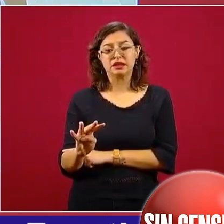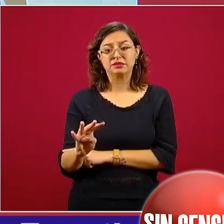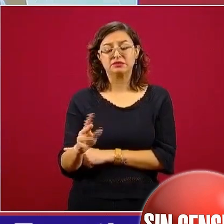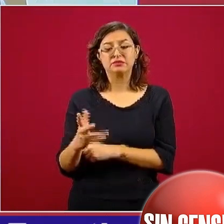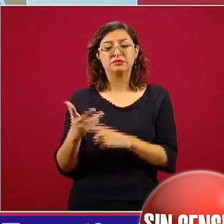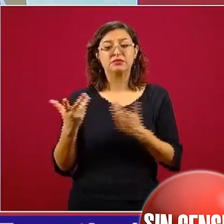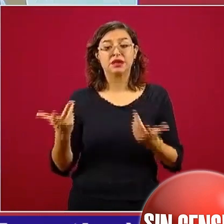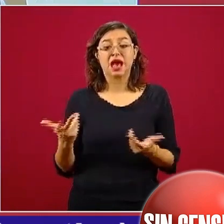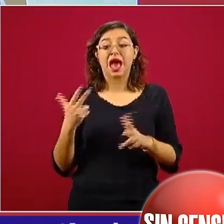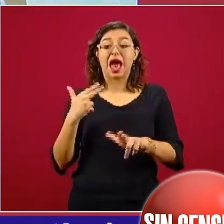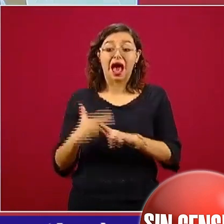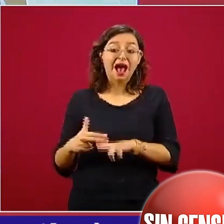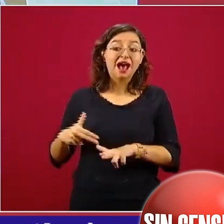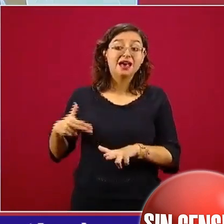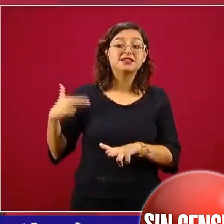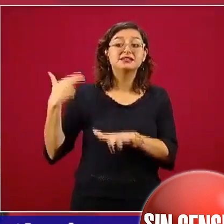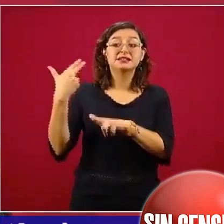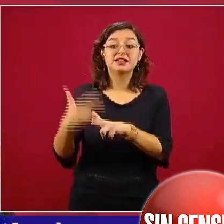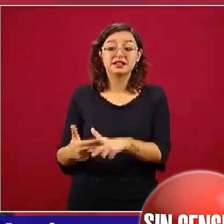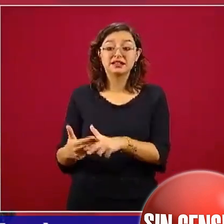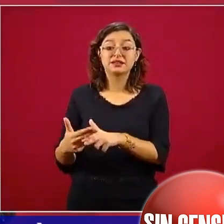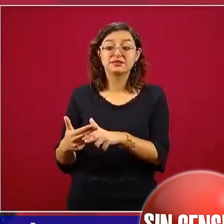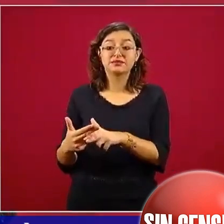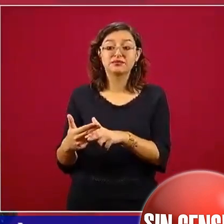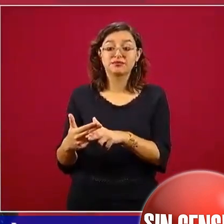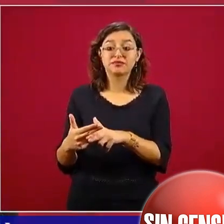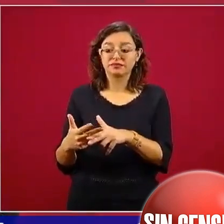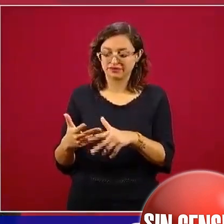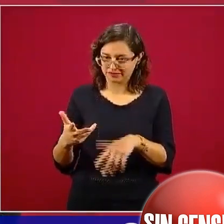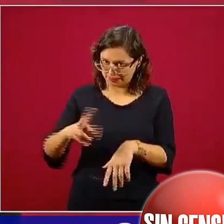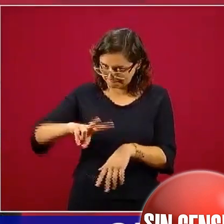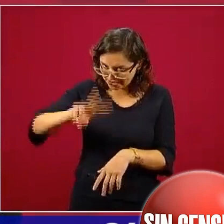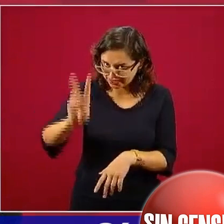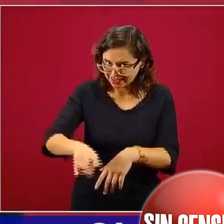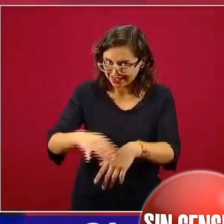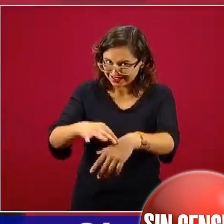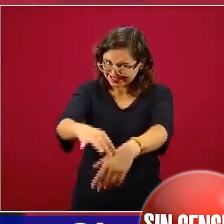y es abolida en los hechos